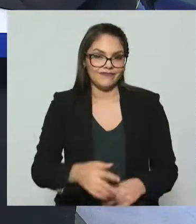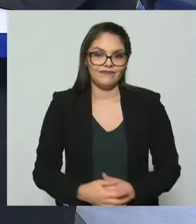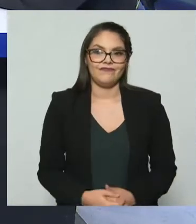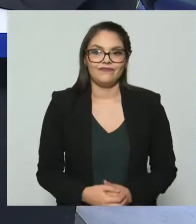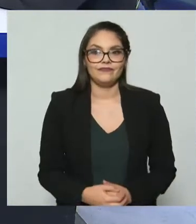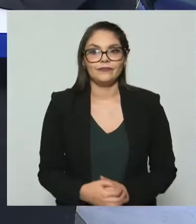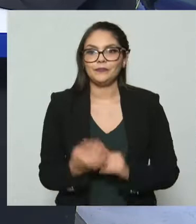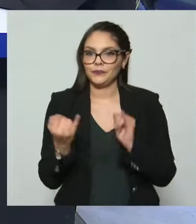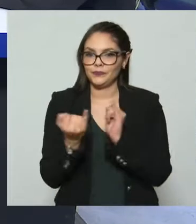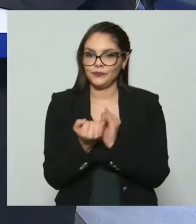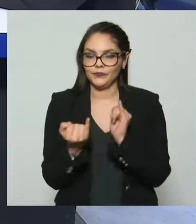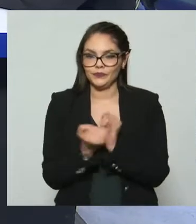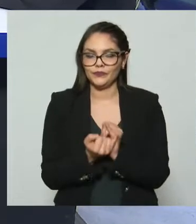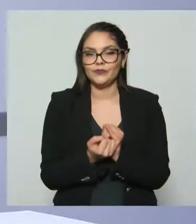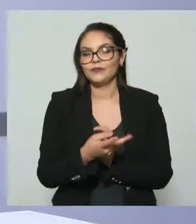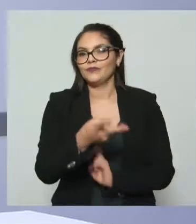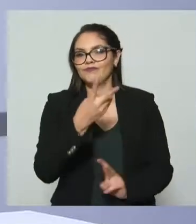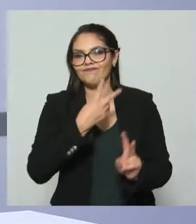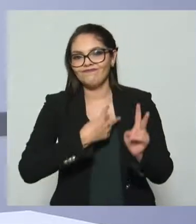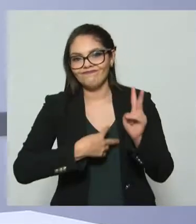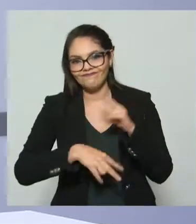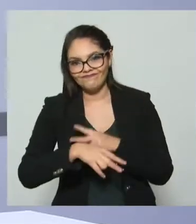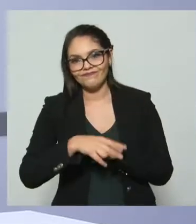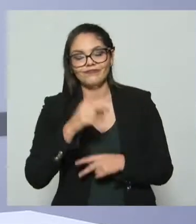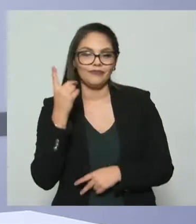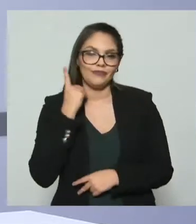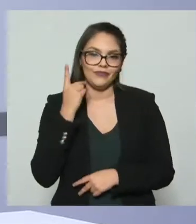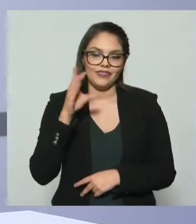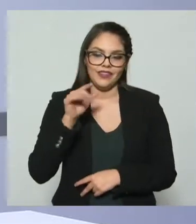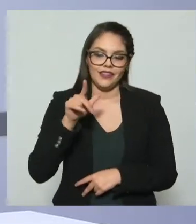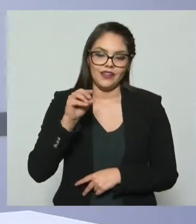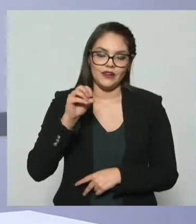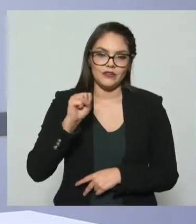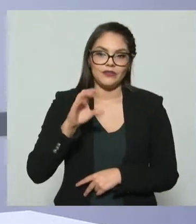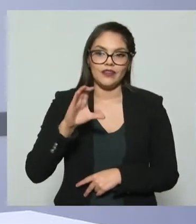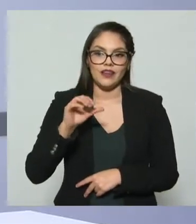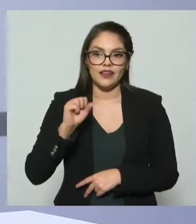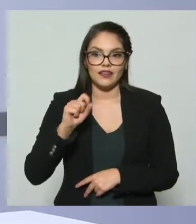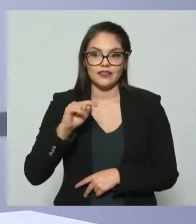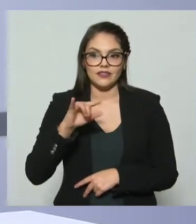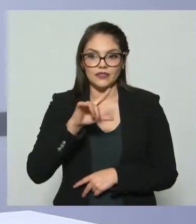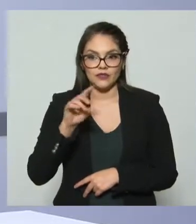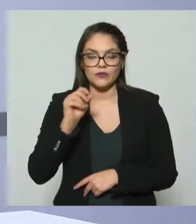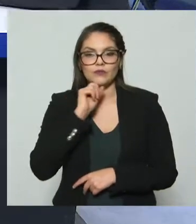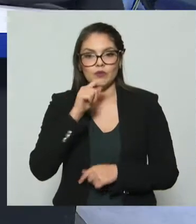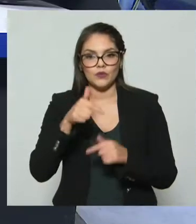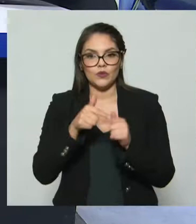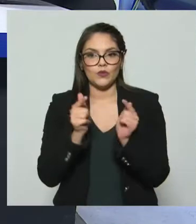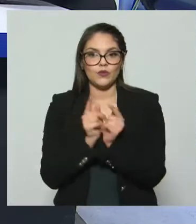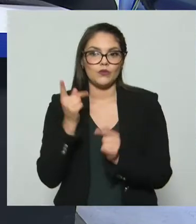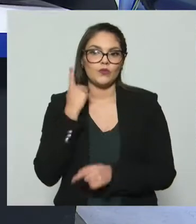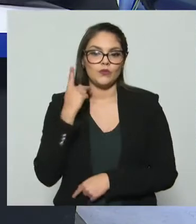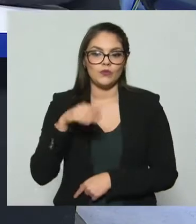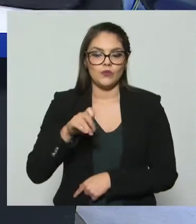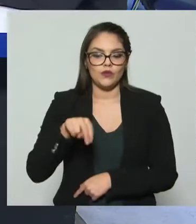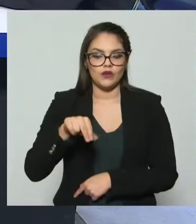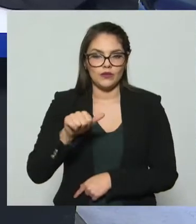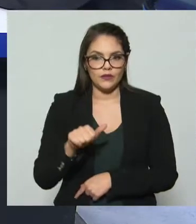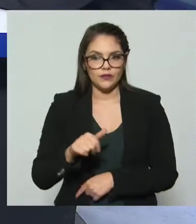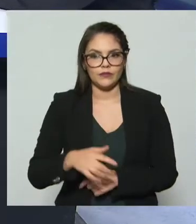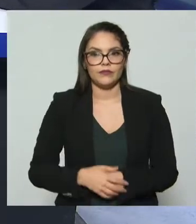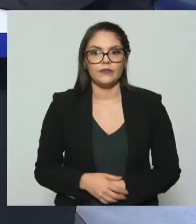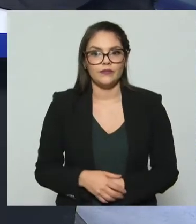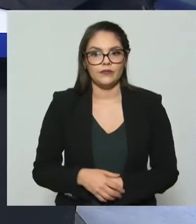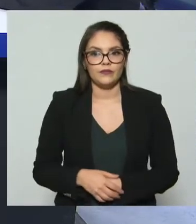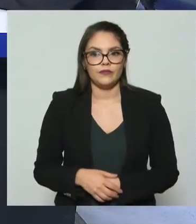Y bueno, también contamos con la valiosa participación del diputado Carlos Castillo, el diputado de Morena, en el Congreso local. ¿Qué tal? ¿Cómo estás, Carlos? Muchas gracias